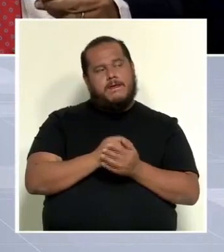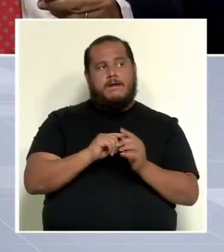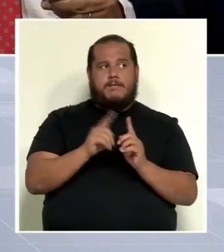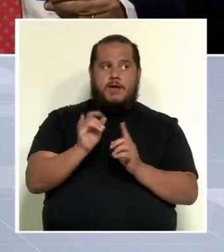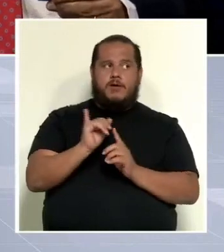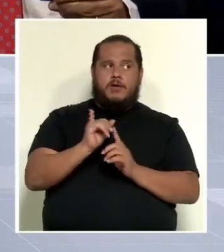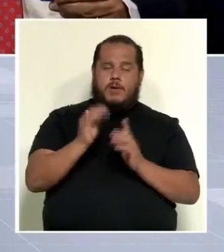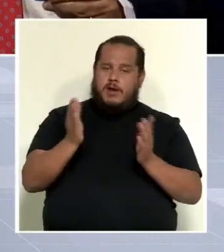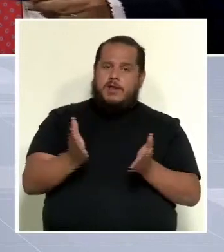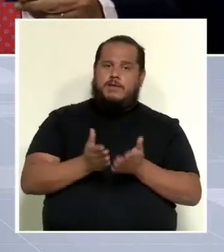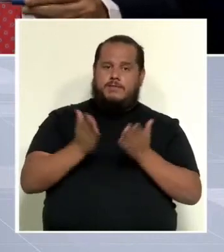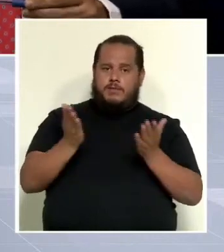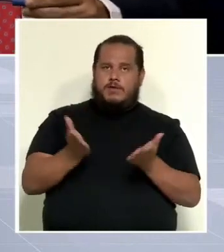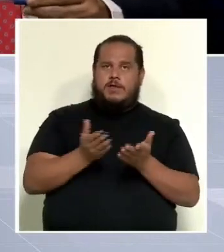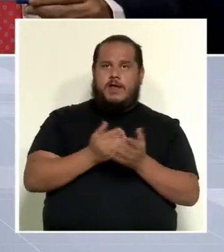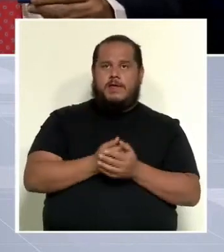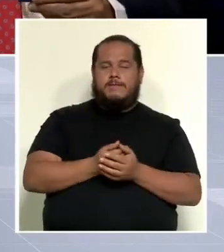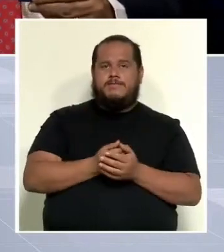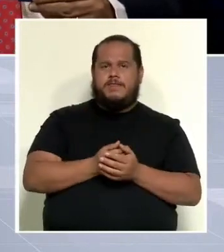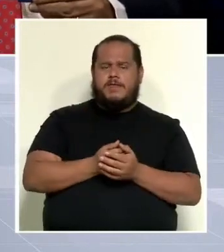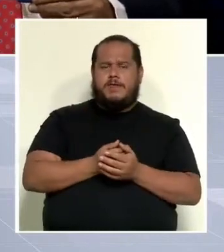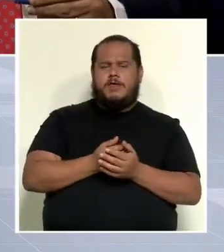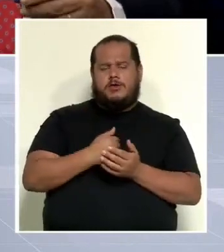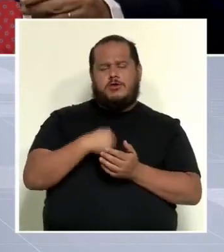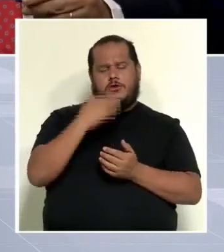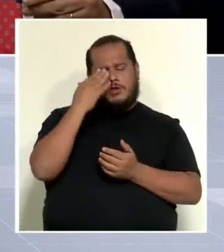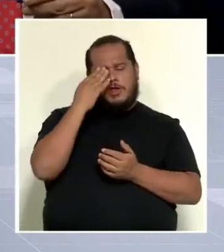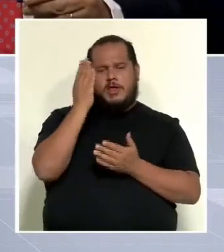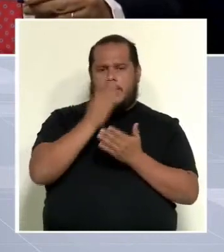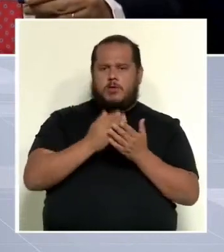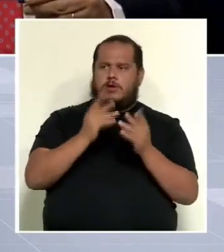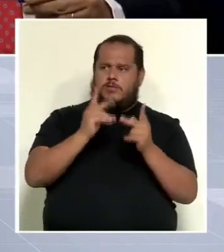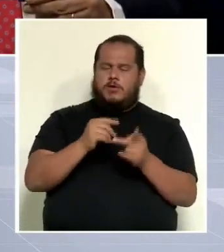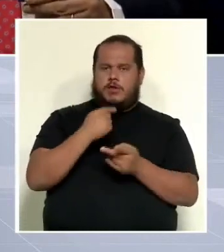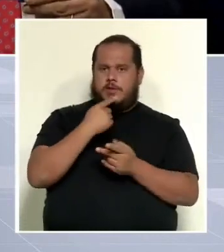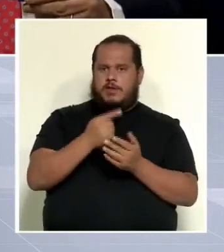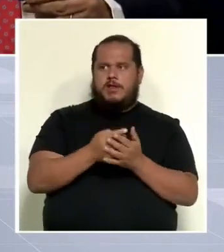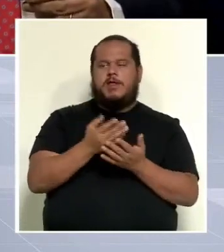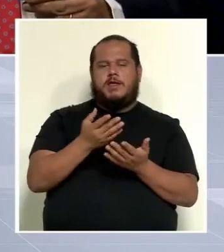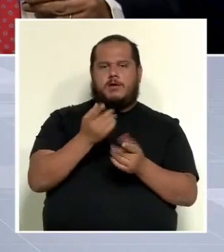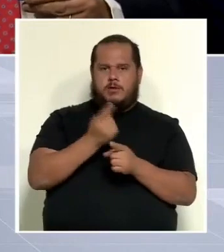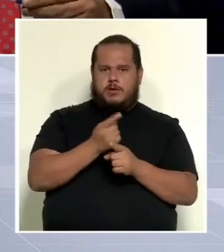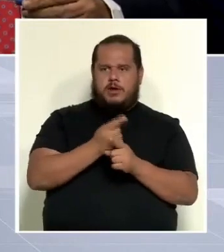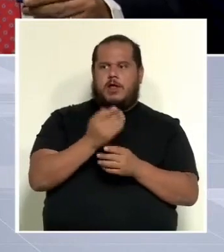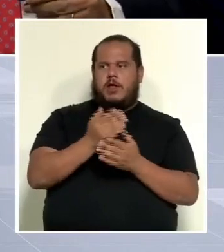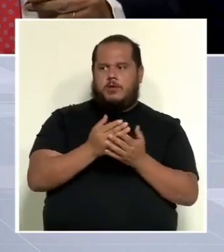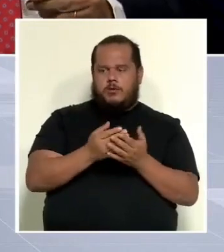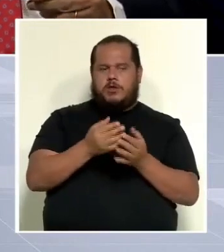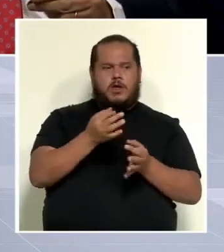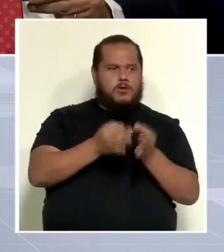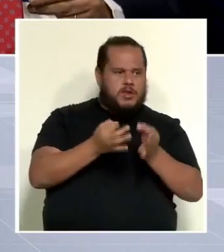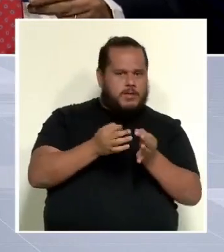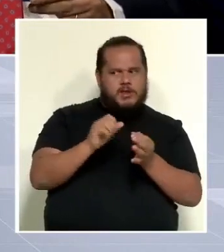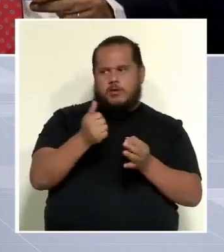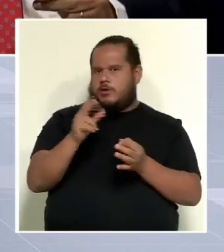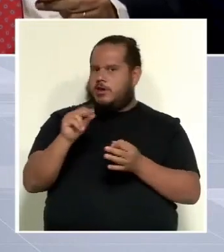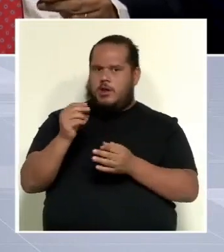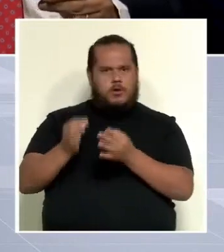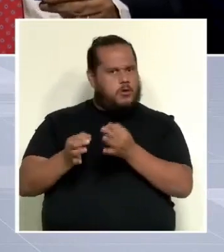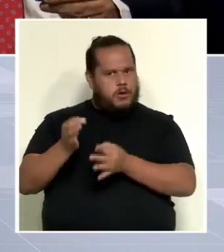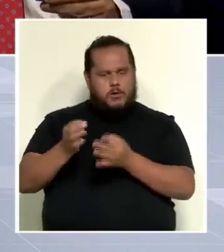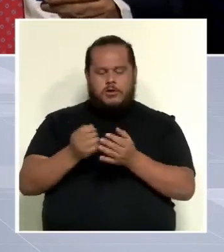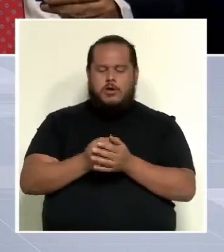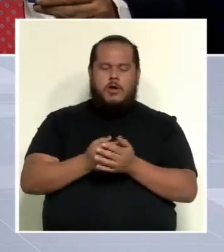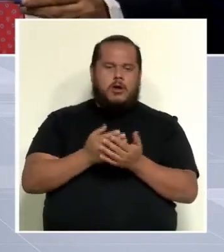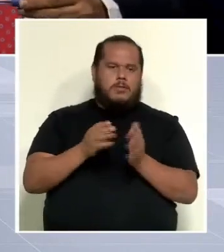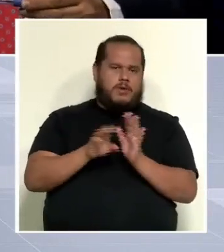también impulsada. Sé que habrá gente que dirá que justamente, otros que injustamente, por ciertas manifestaciones, por ejemplo,